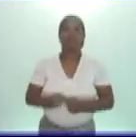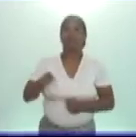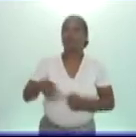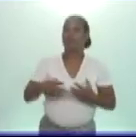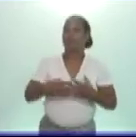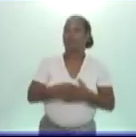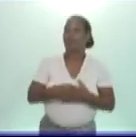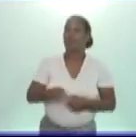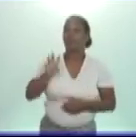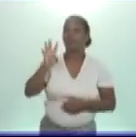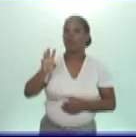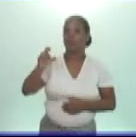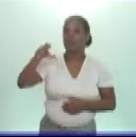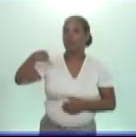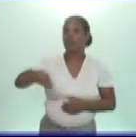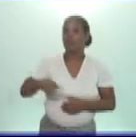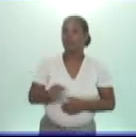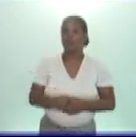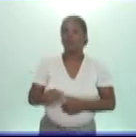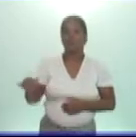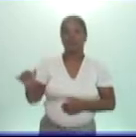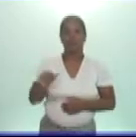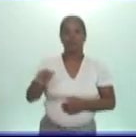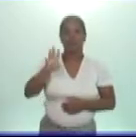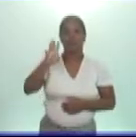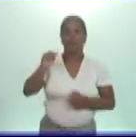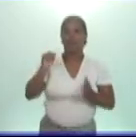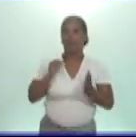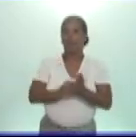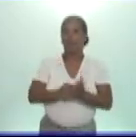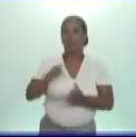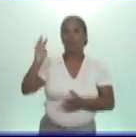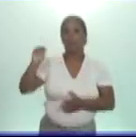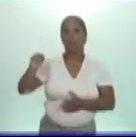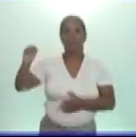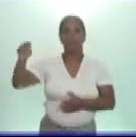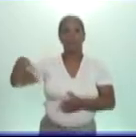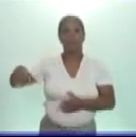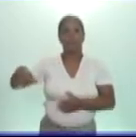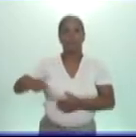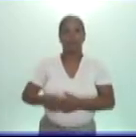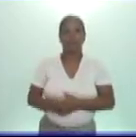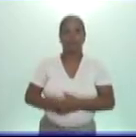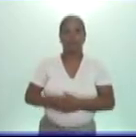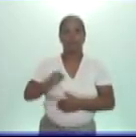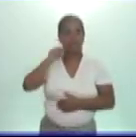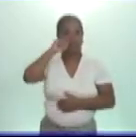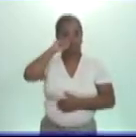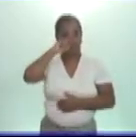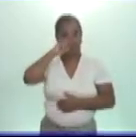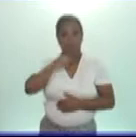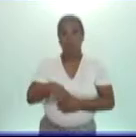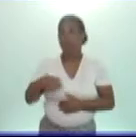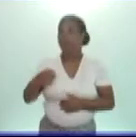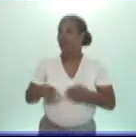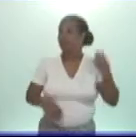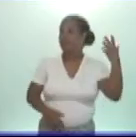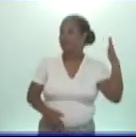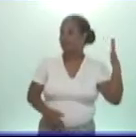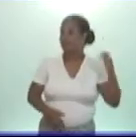gramos serían entonces 4.000 miligramos. Si lo hubiéramos completado hacia la izquierda, entonces lo que hacíamos